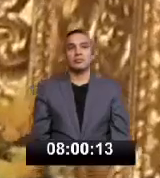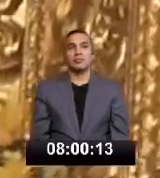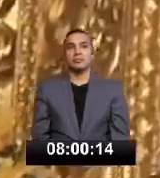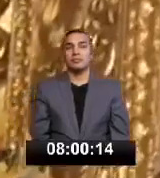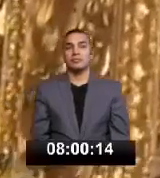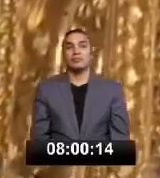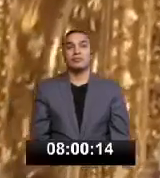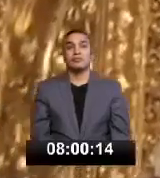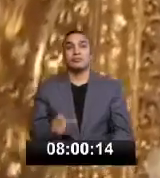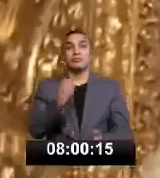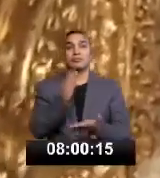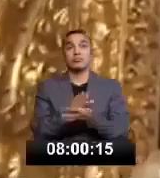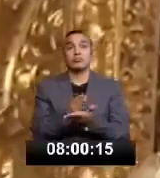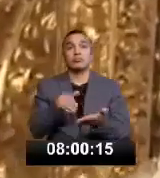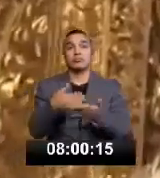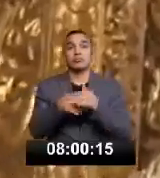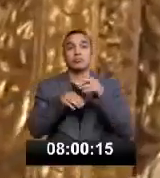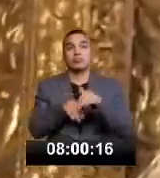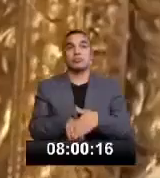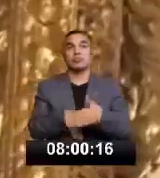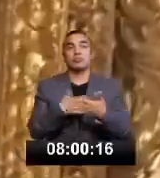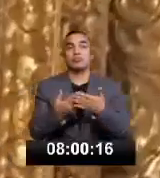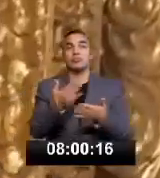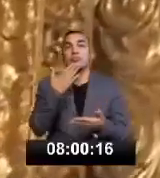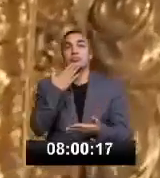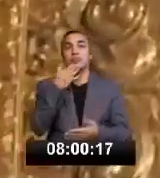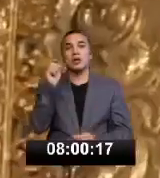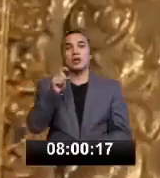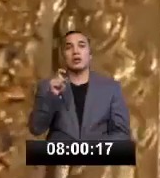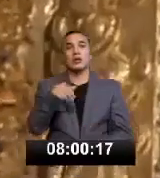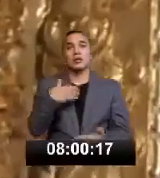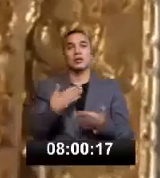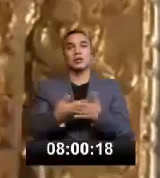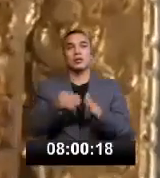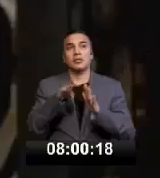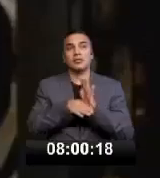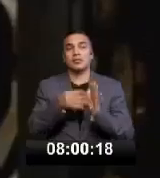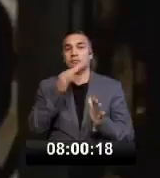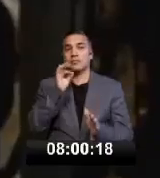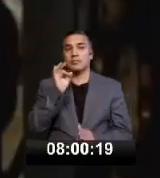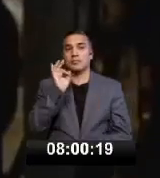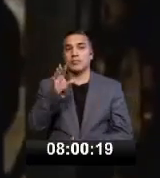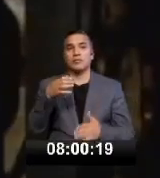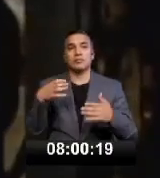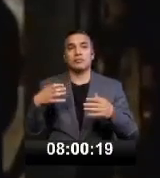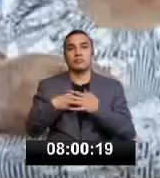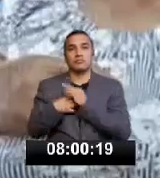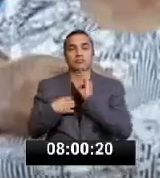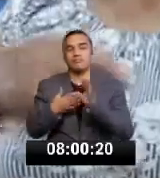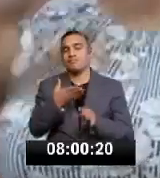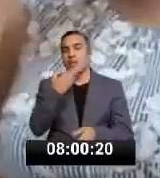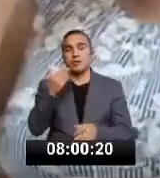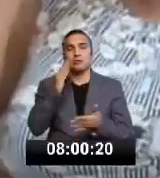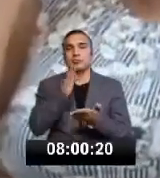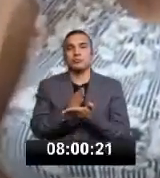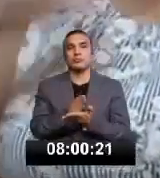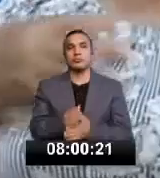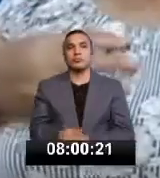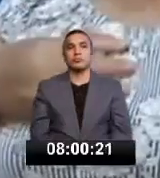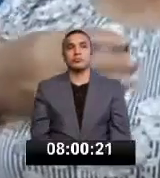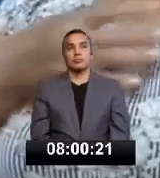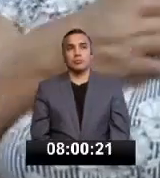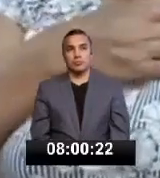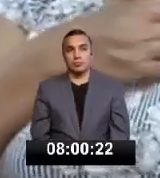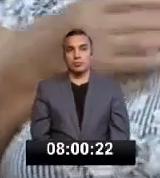La decisión de suspender la peregrinación se basa en la necesidad de evitar un contagio masivo de COVID-19. Isaías Cruz,